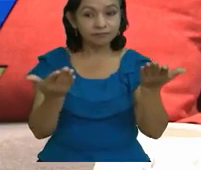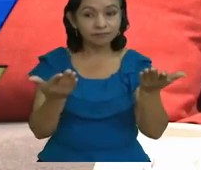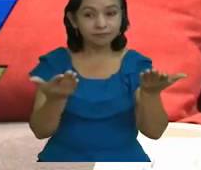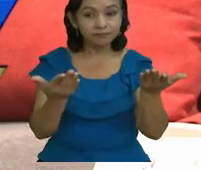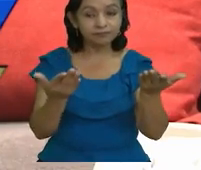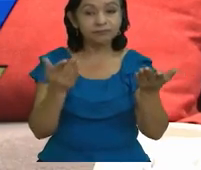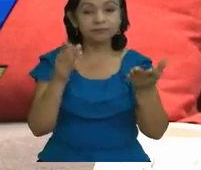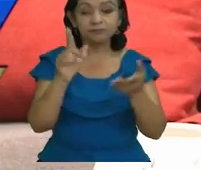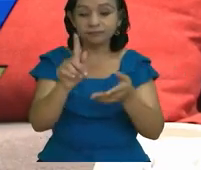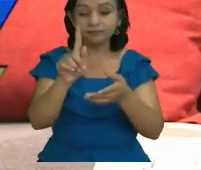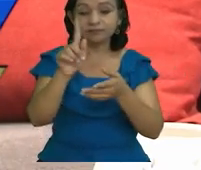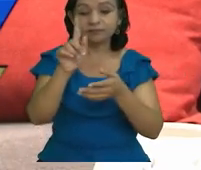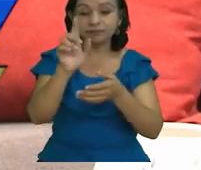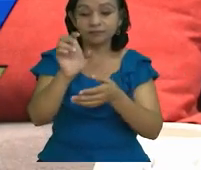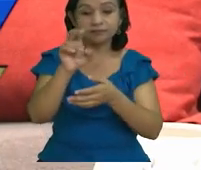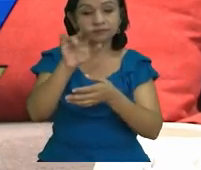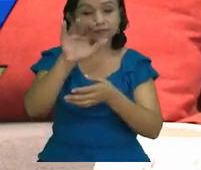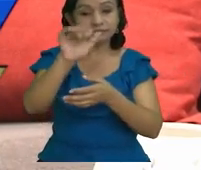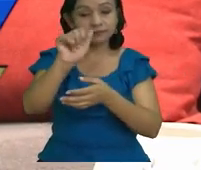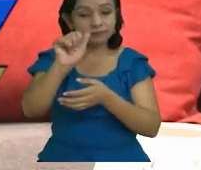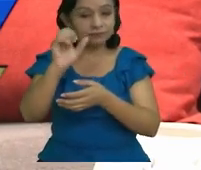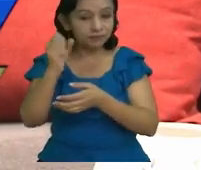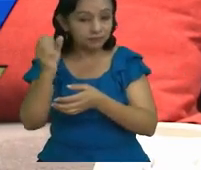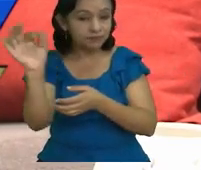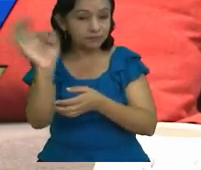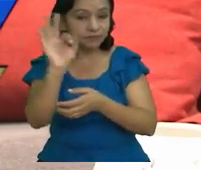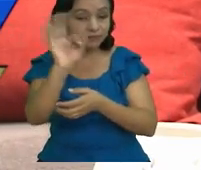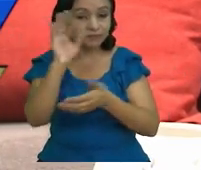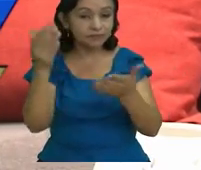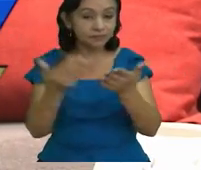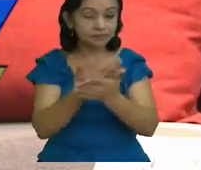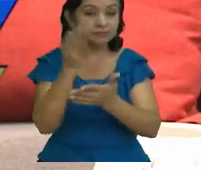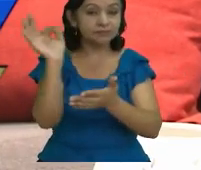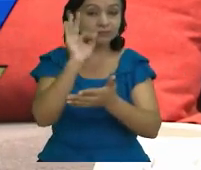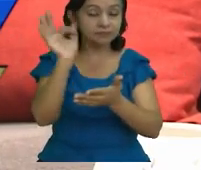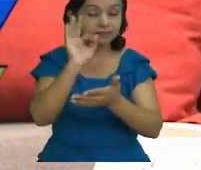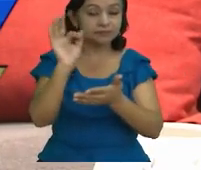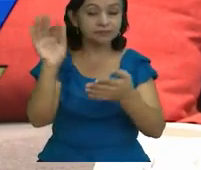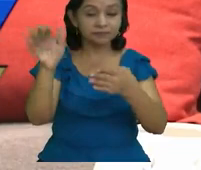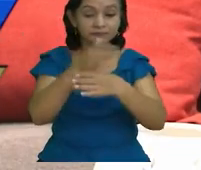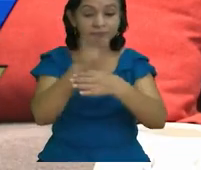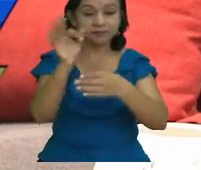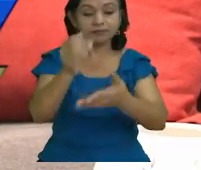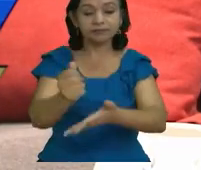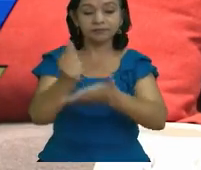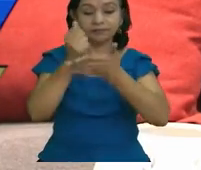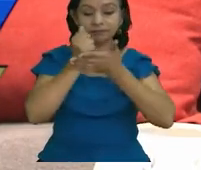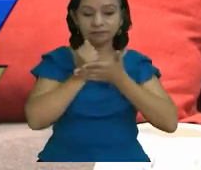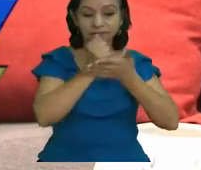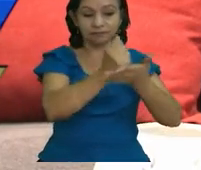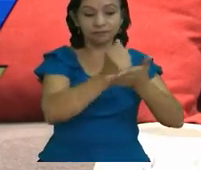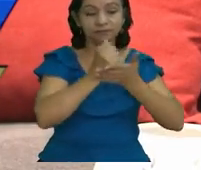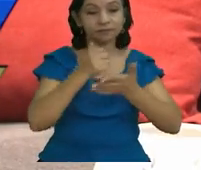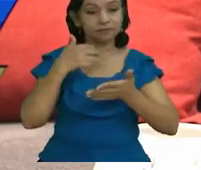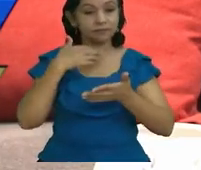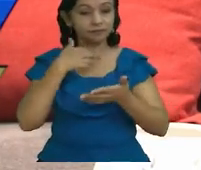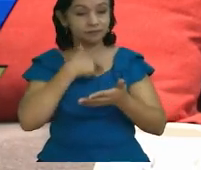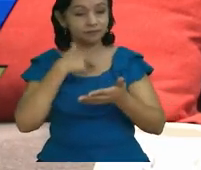son técnicas, mecanismos nuevos que de alguna u otra manera te vienen a